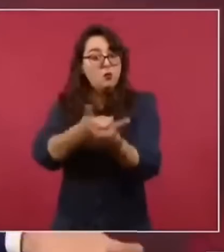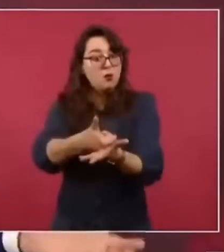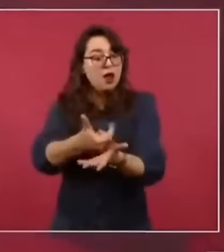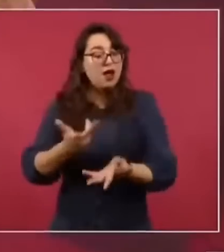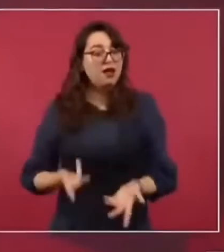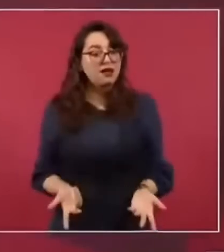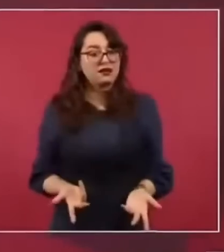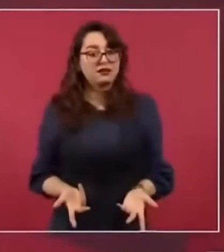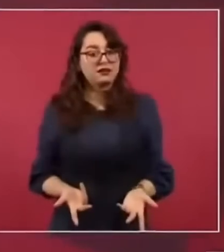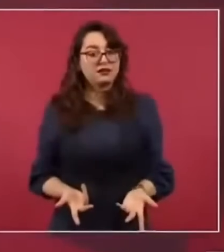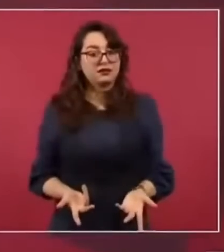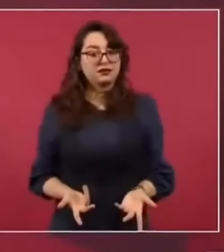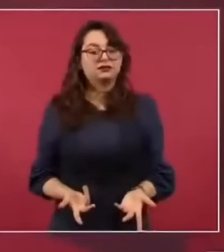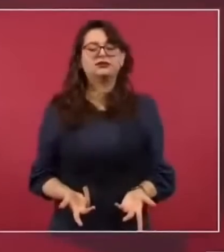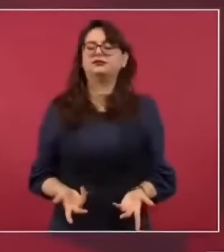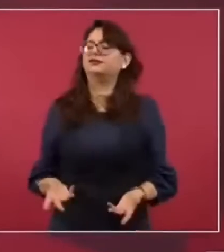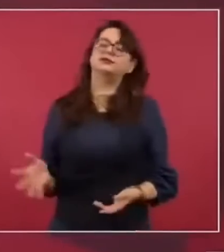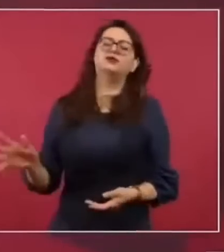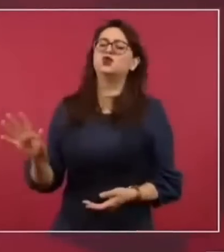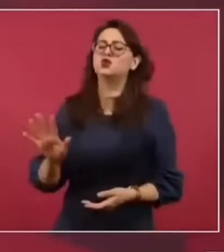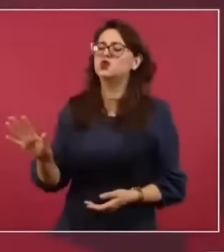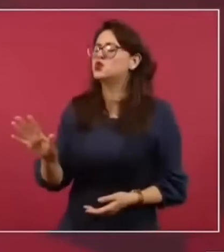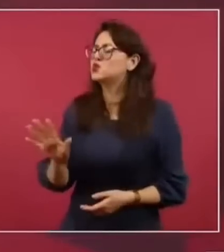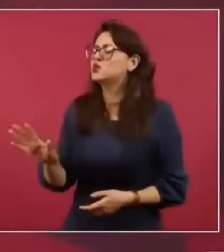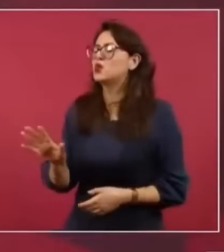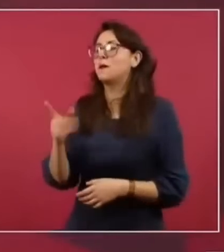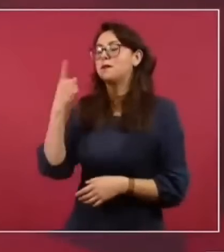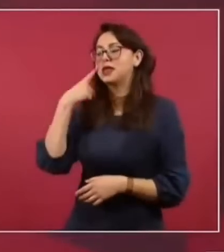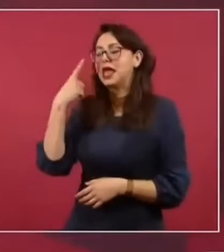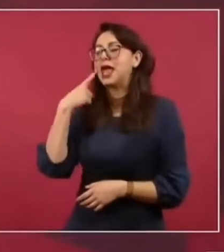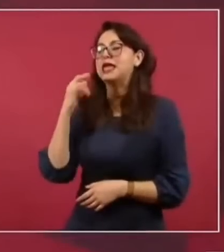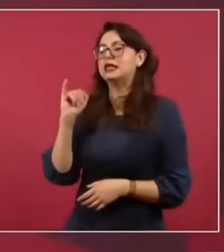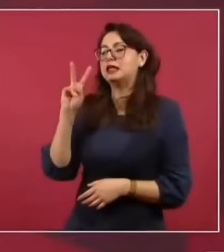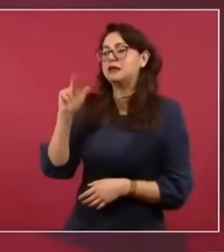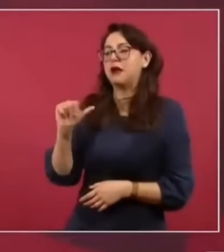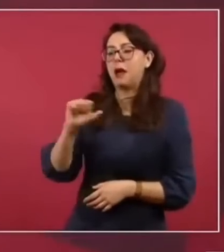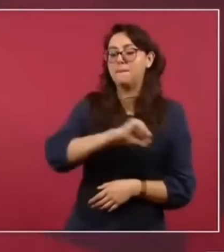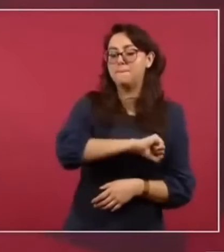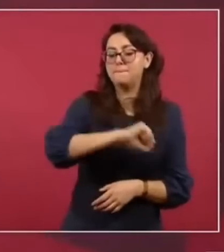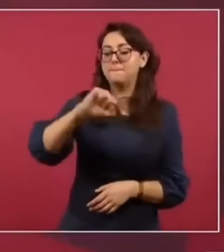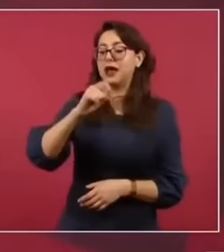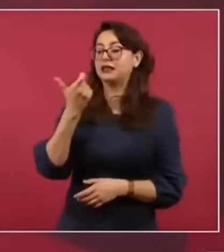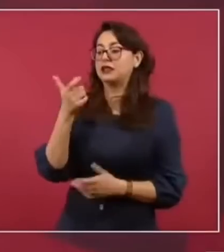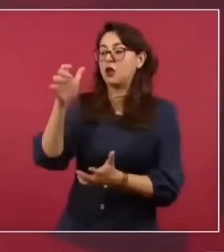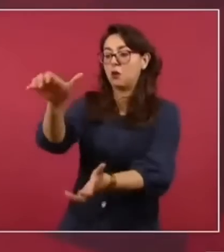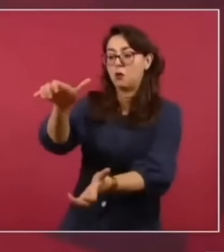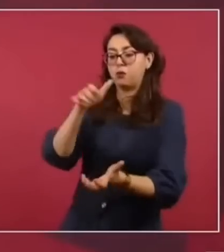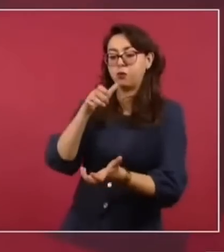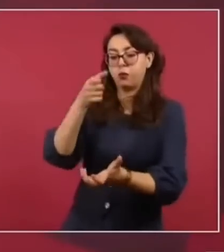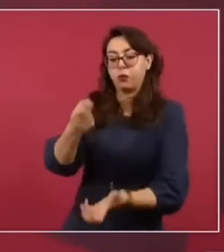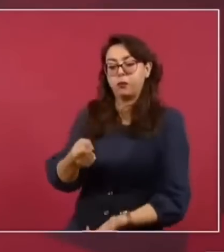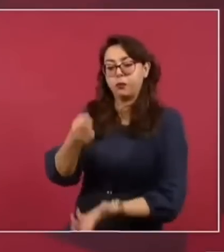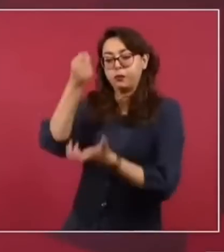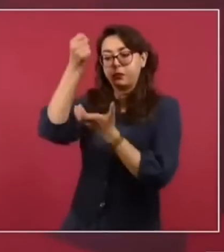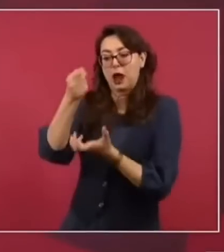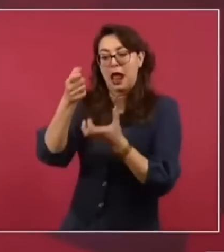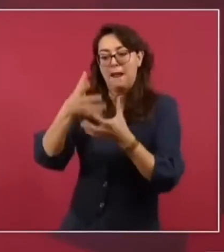no, si aumentamos el IVA va a haber más ingresos, va a estar más grande el pastel